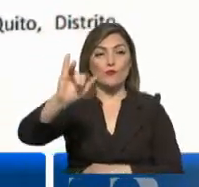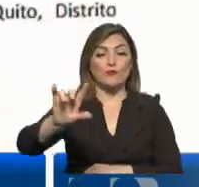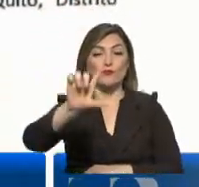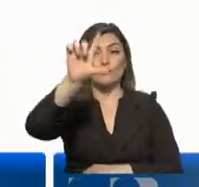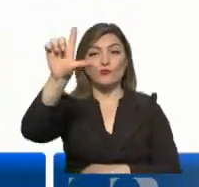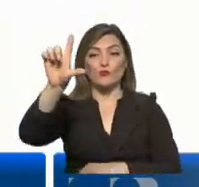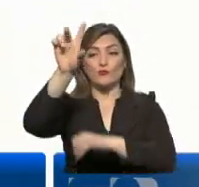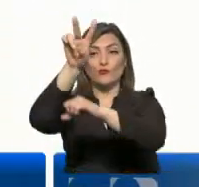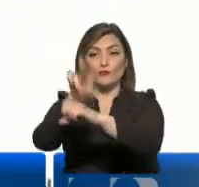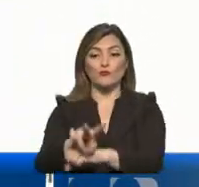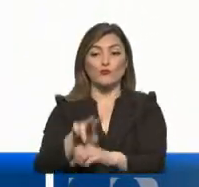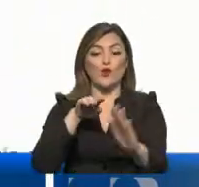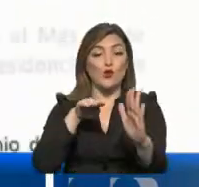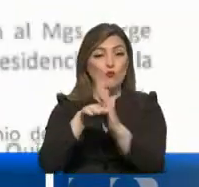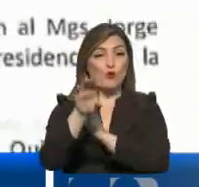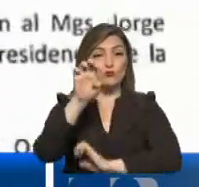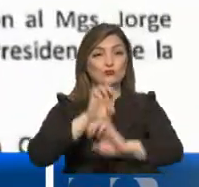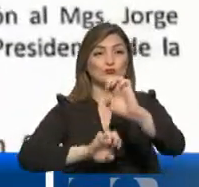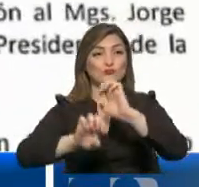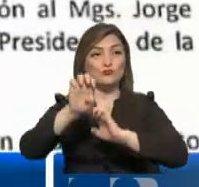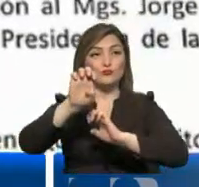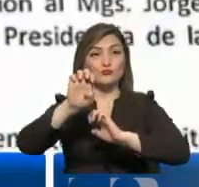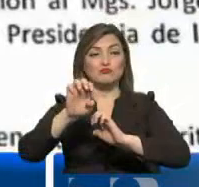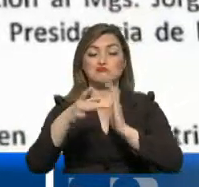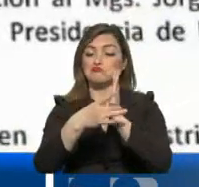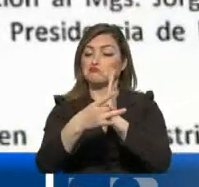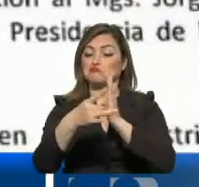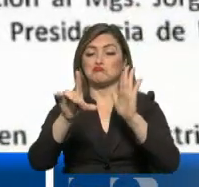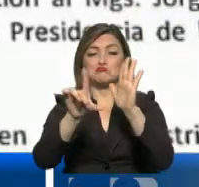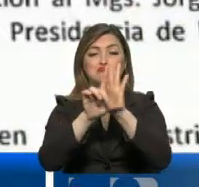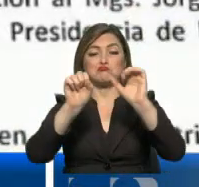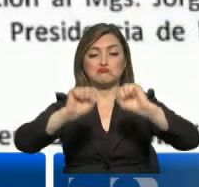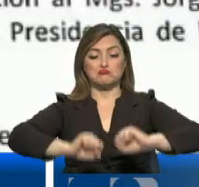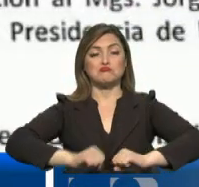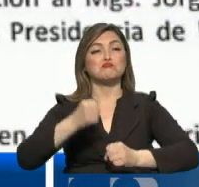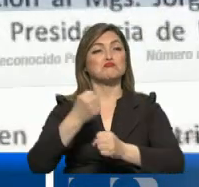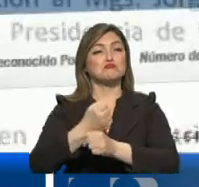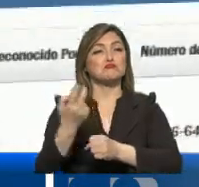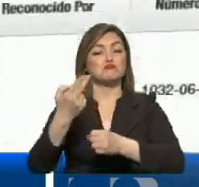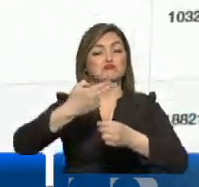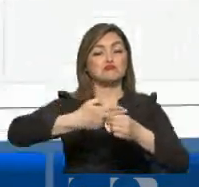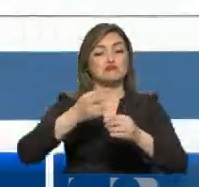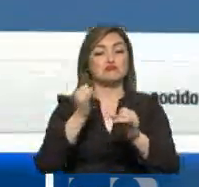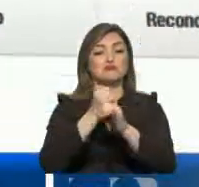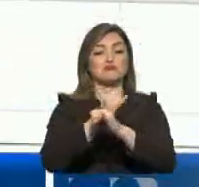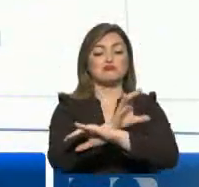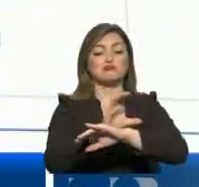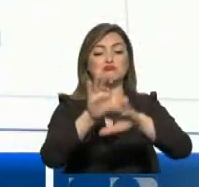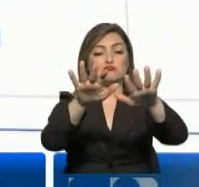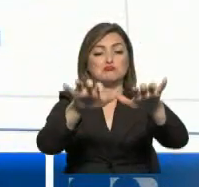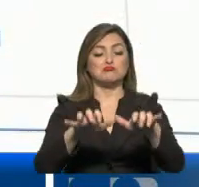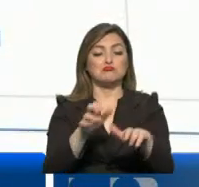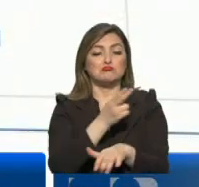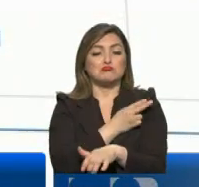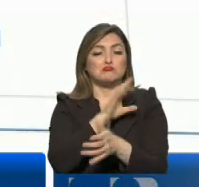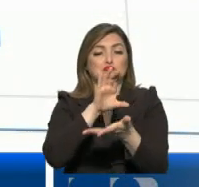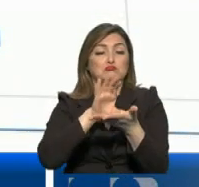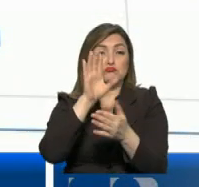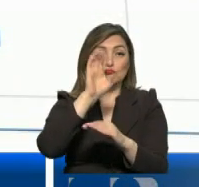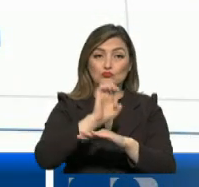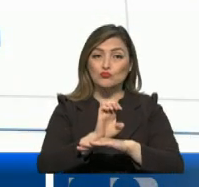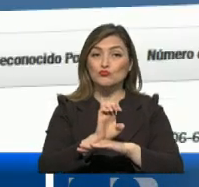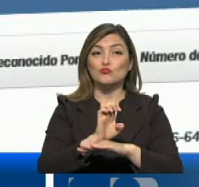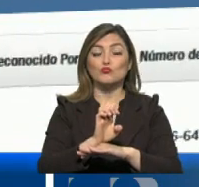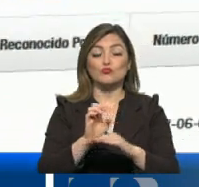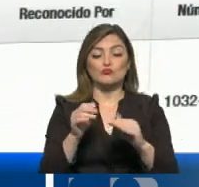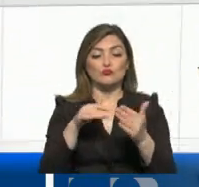la Superintendencia de Bancos calificó a Madera con habilidad legal para el cargo. Madera es ingeniero agrónomo de la Universidad Central del Ecuador. Tiene